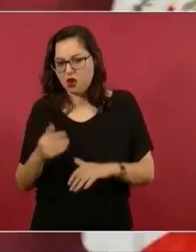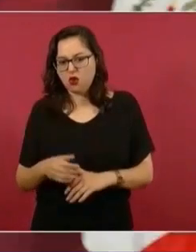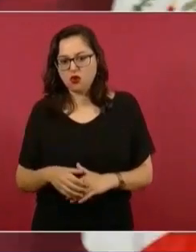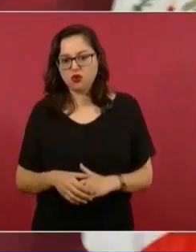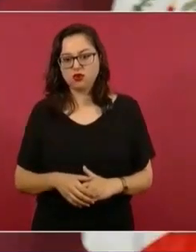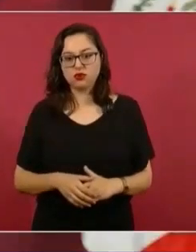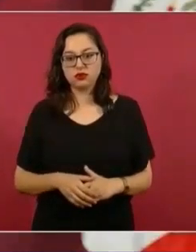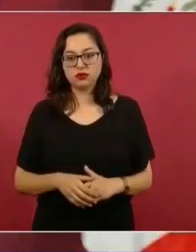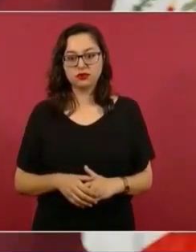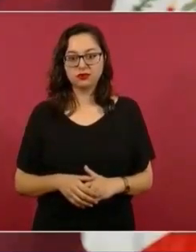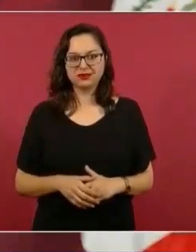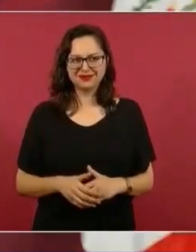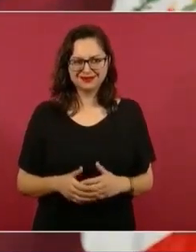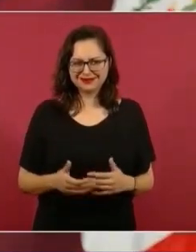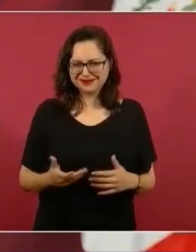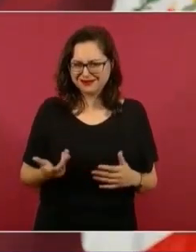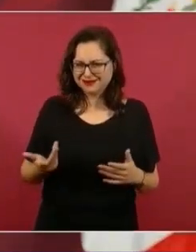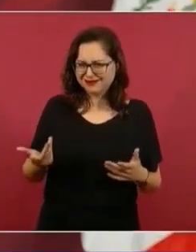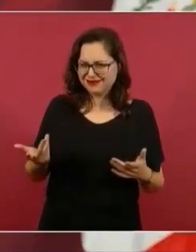porque también